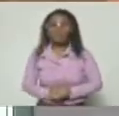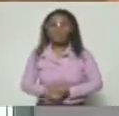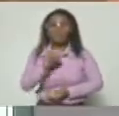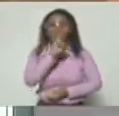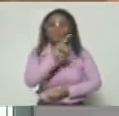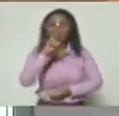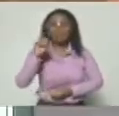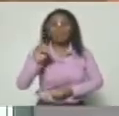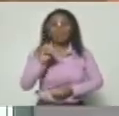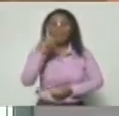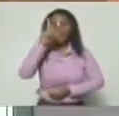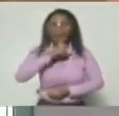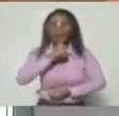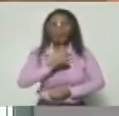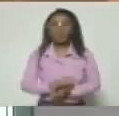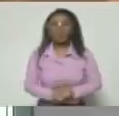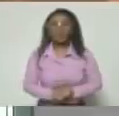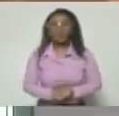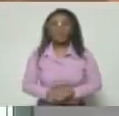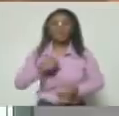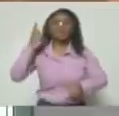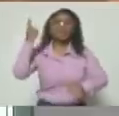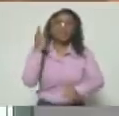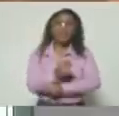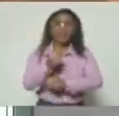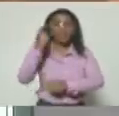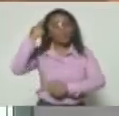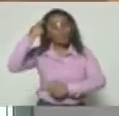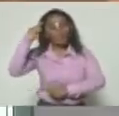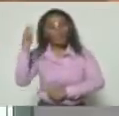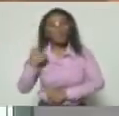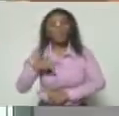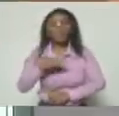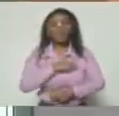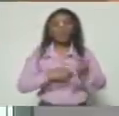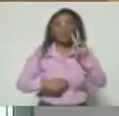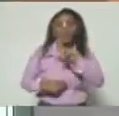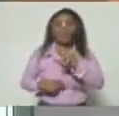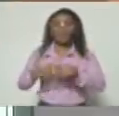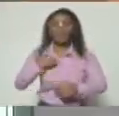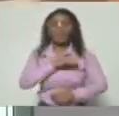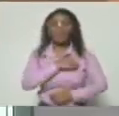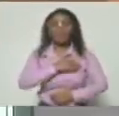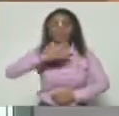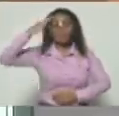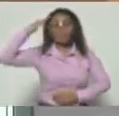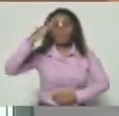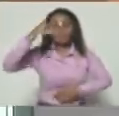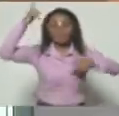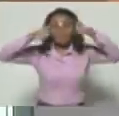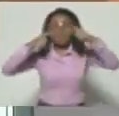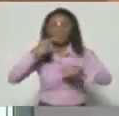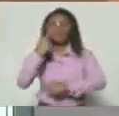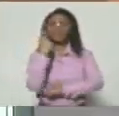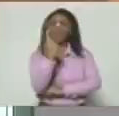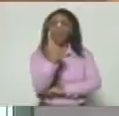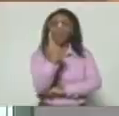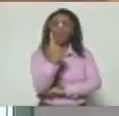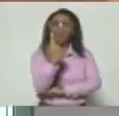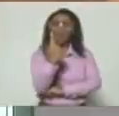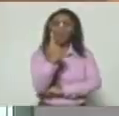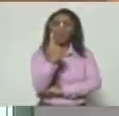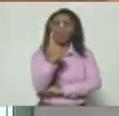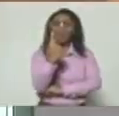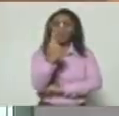años debemos recordar nosotros que veíamos a nuestro comandante Chávez solo en las cumbres,